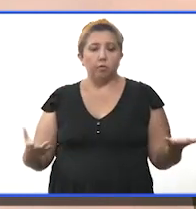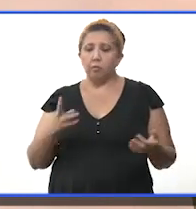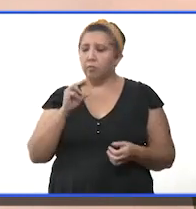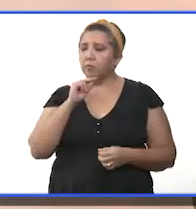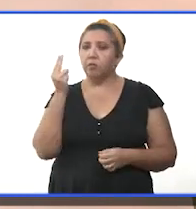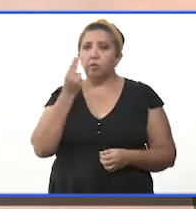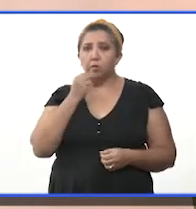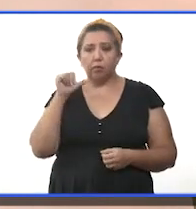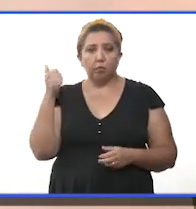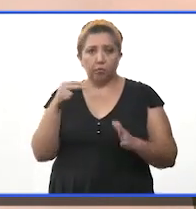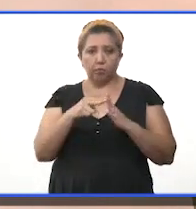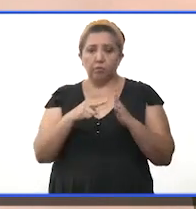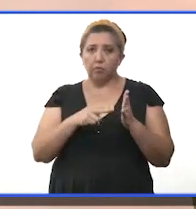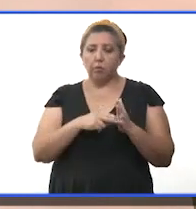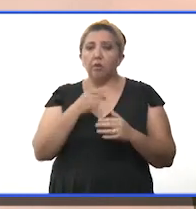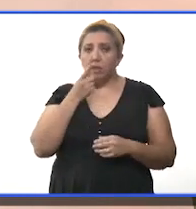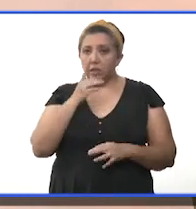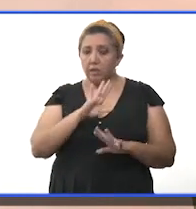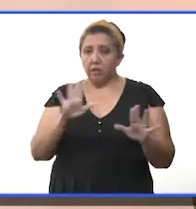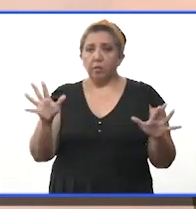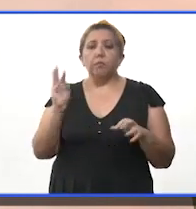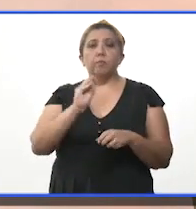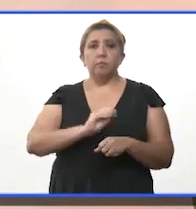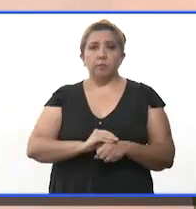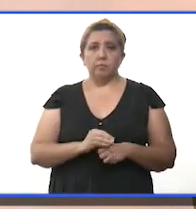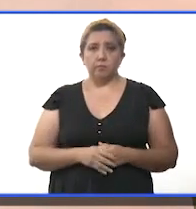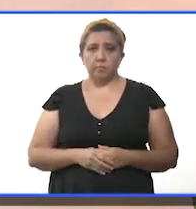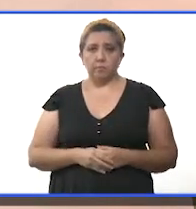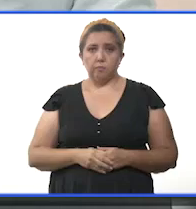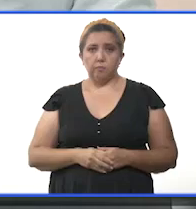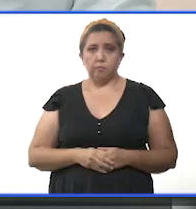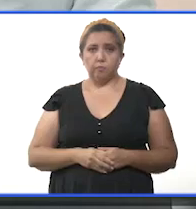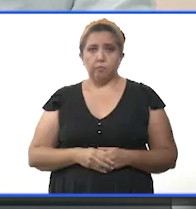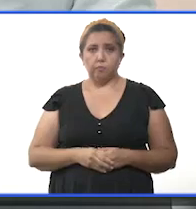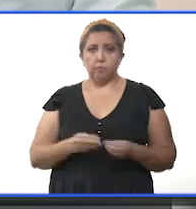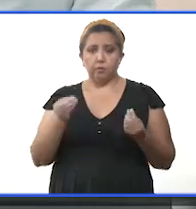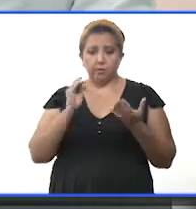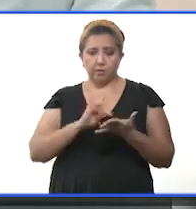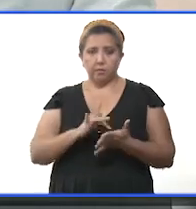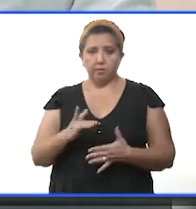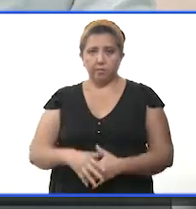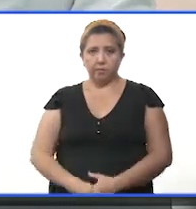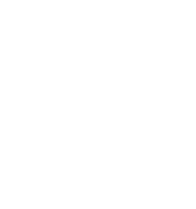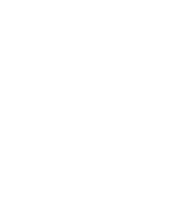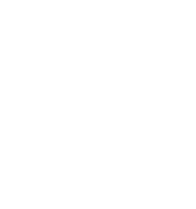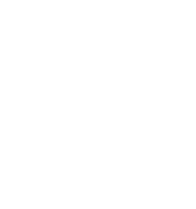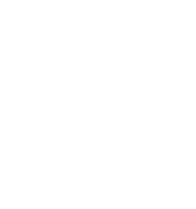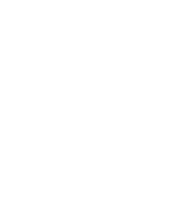necesarias otras medidas a las ya implementadas. Muchas gracias.